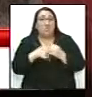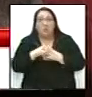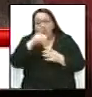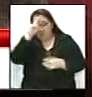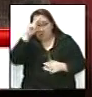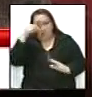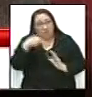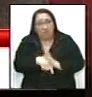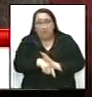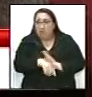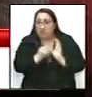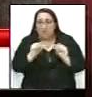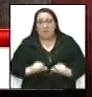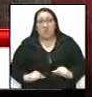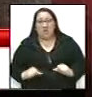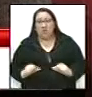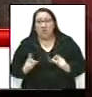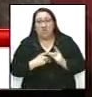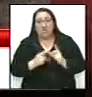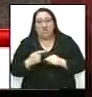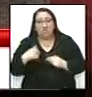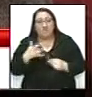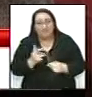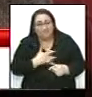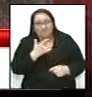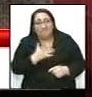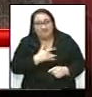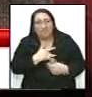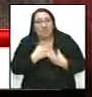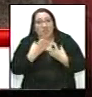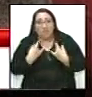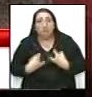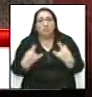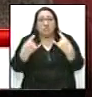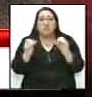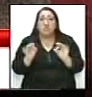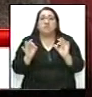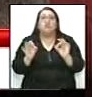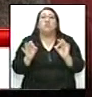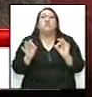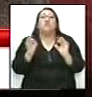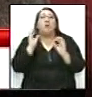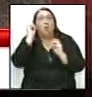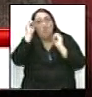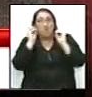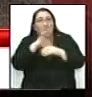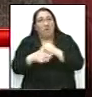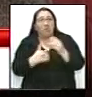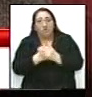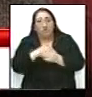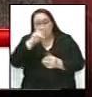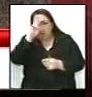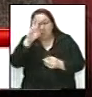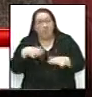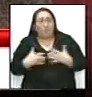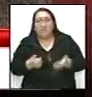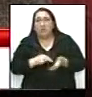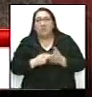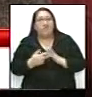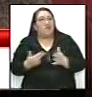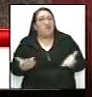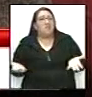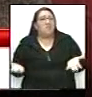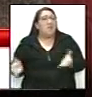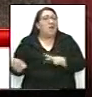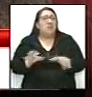profunda. Y nosotros, la verdad que tenemos que transmitirle esta misma situación a todo el país. No podemos nosotros estar haciendo